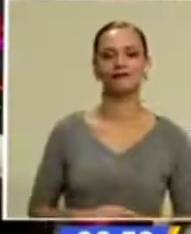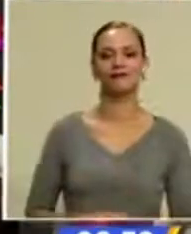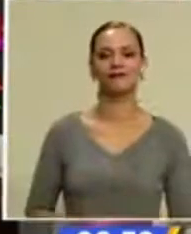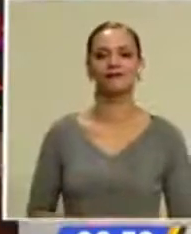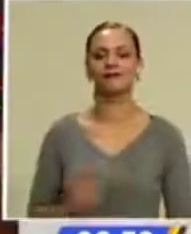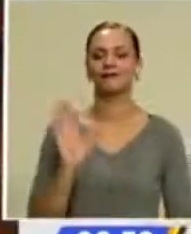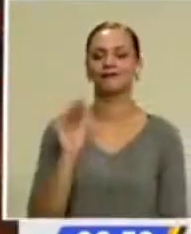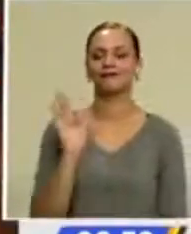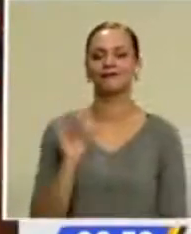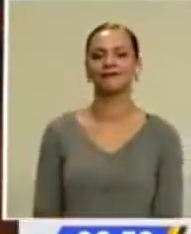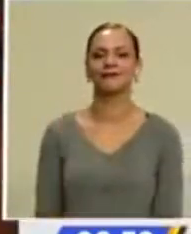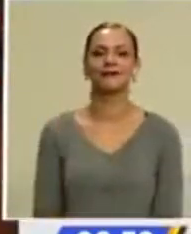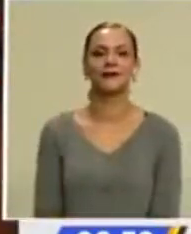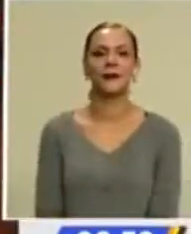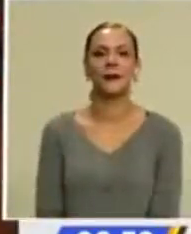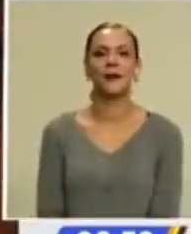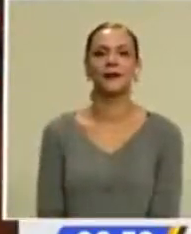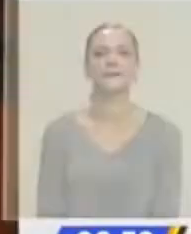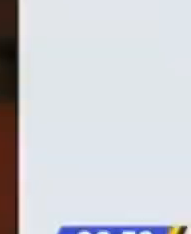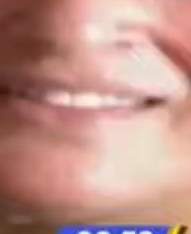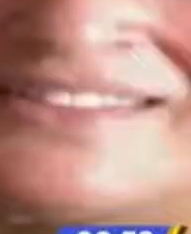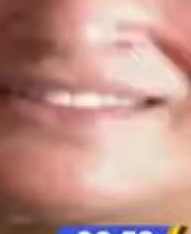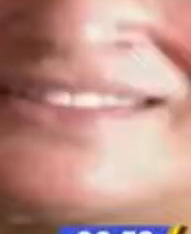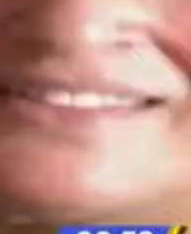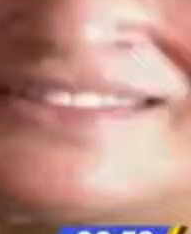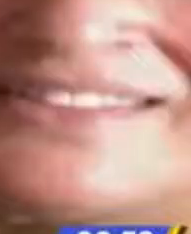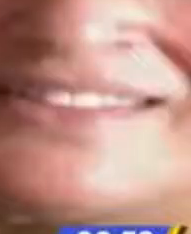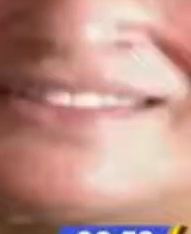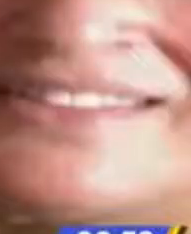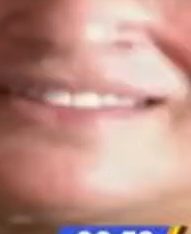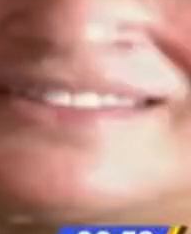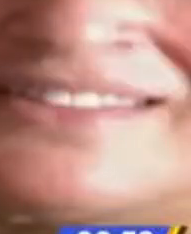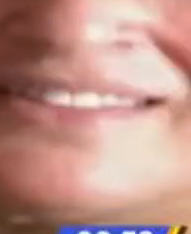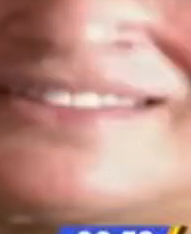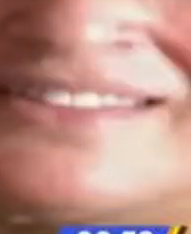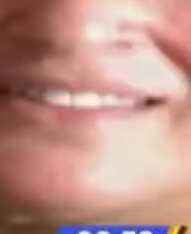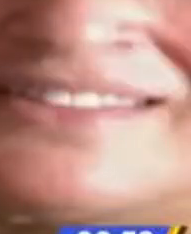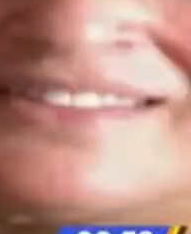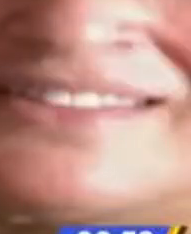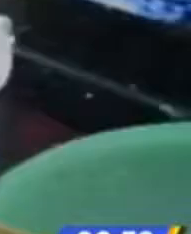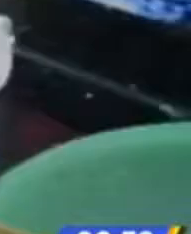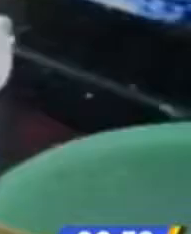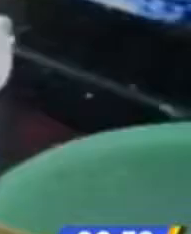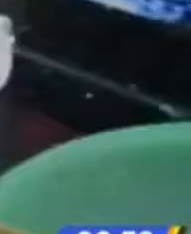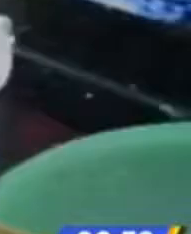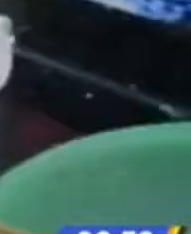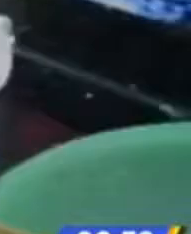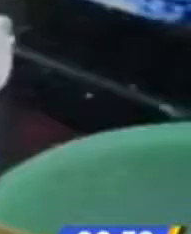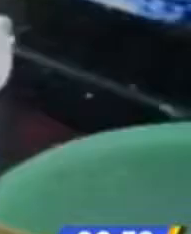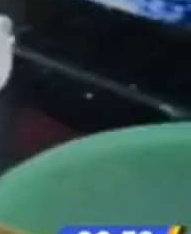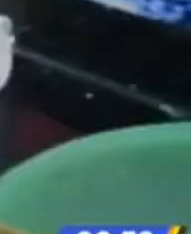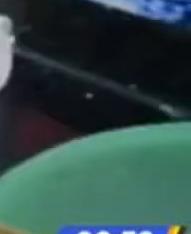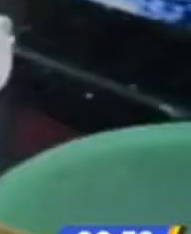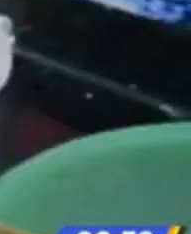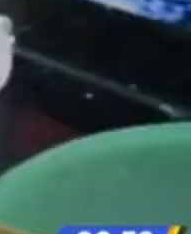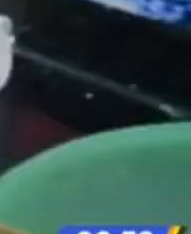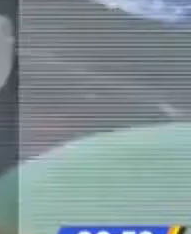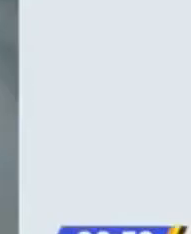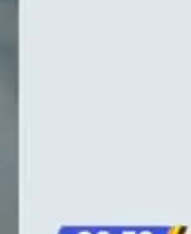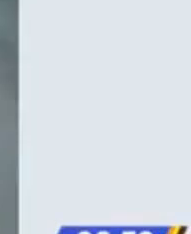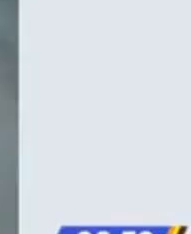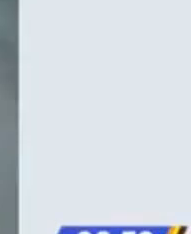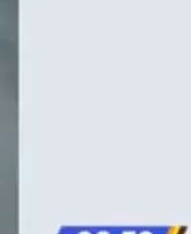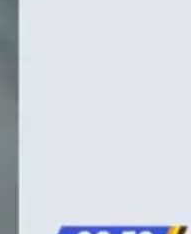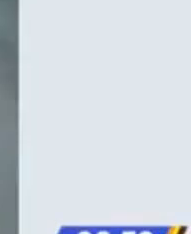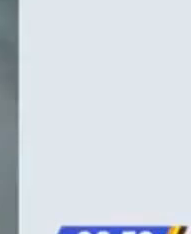Chao, chao. Yo quiero poder abrazarte. Yo quiero mi mano brindarte. Ya no